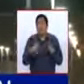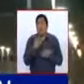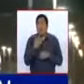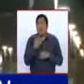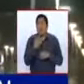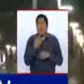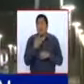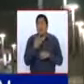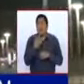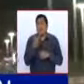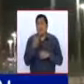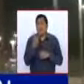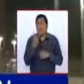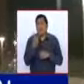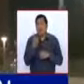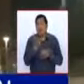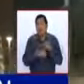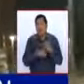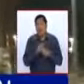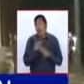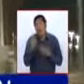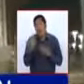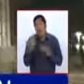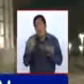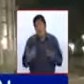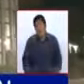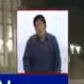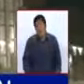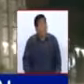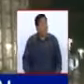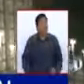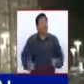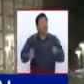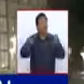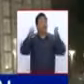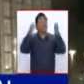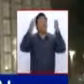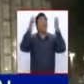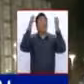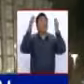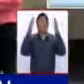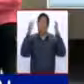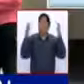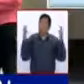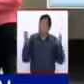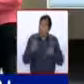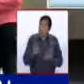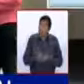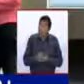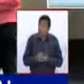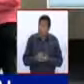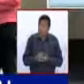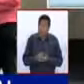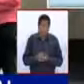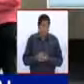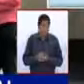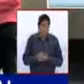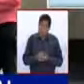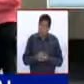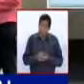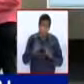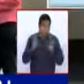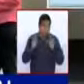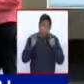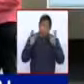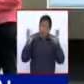menos unos 2 a 3 años, Miriam. La infraestructura que se ve de este lugar es